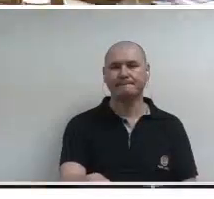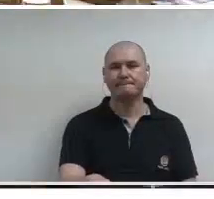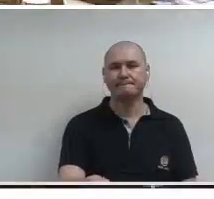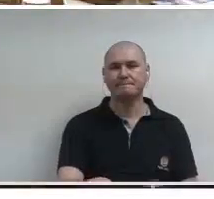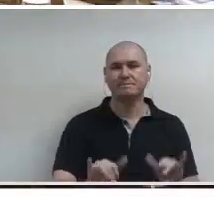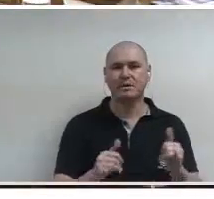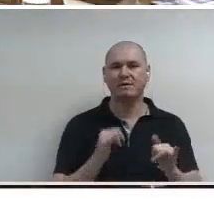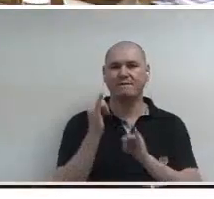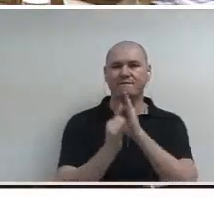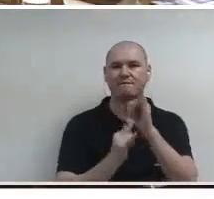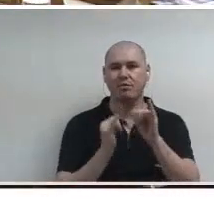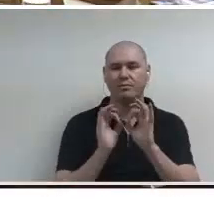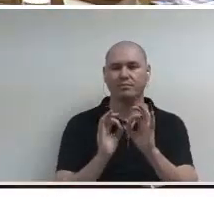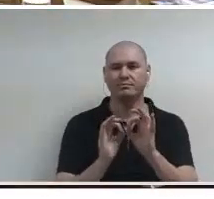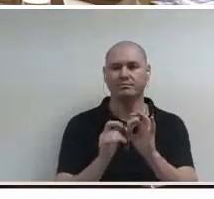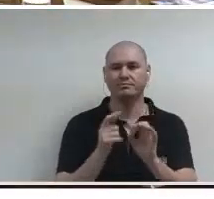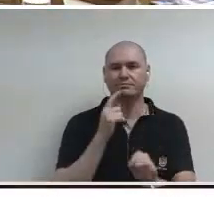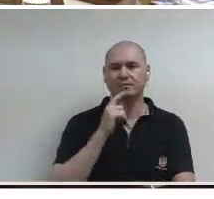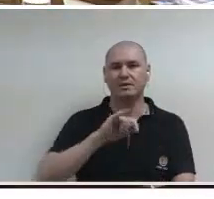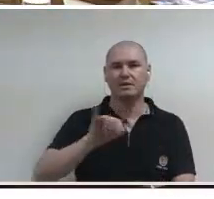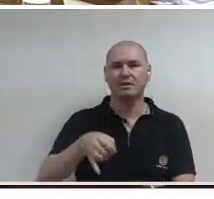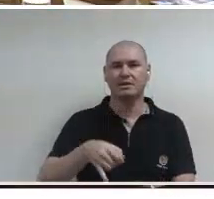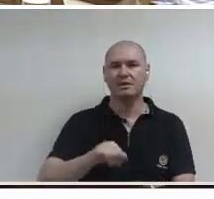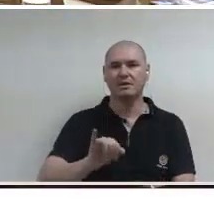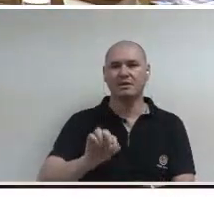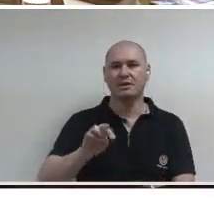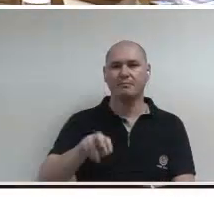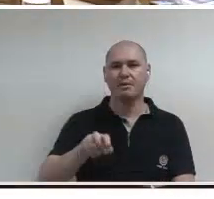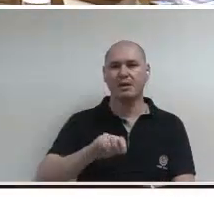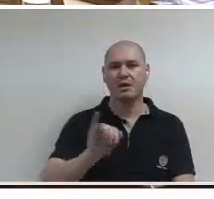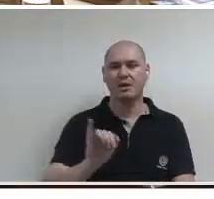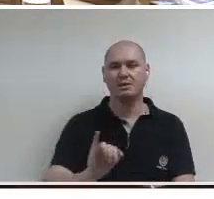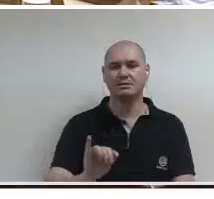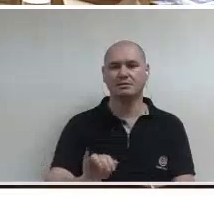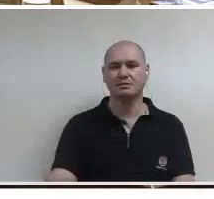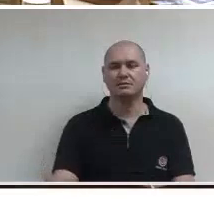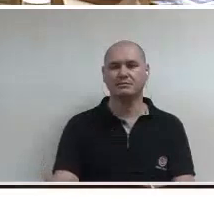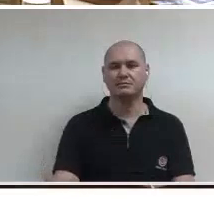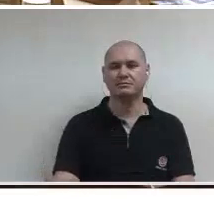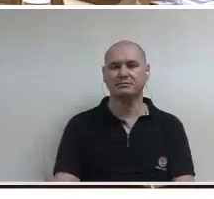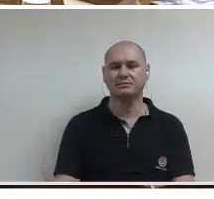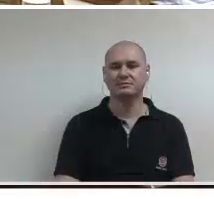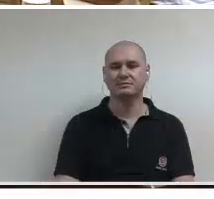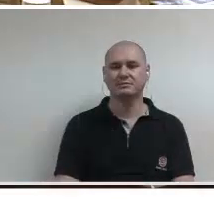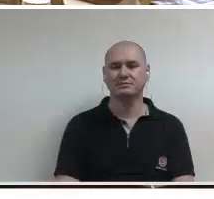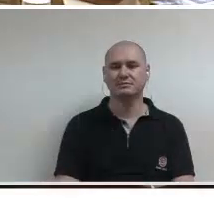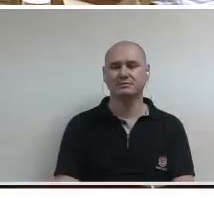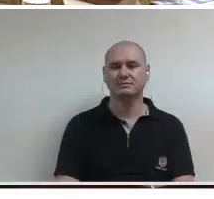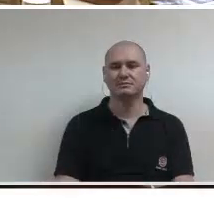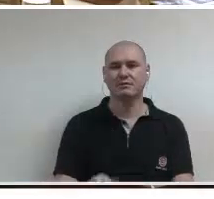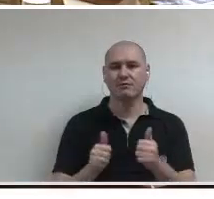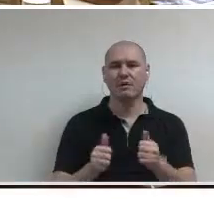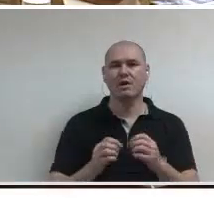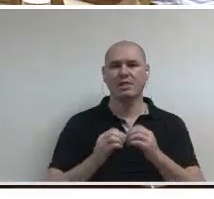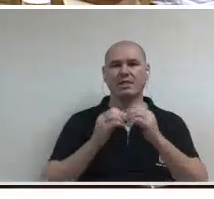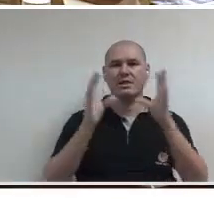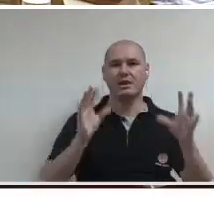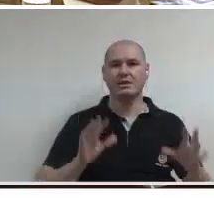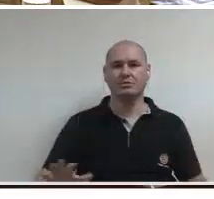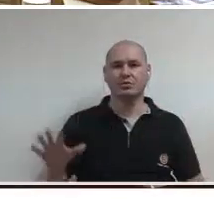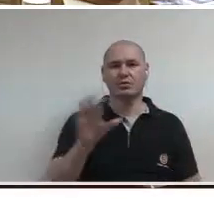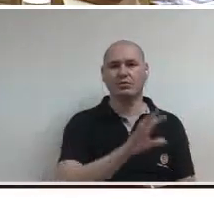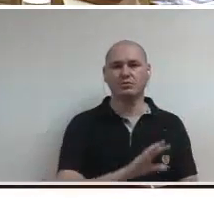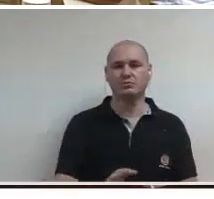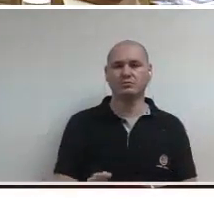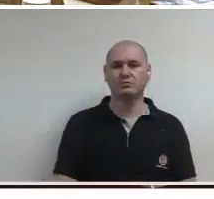A oye, ministro, a mí pedí Marandú, de Mejagüere, Marandú, debe a mí, va a esta ministro